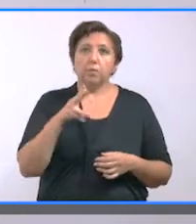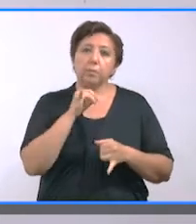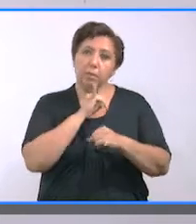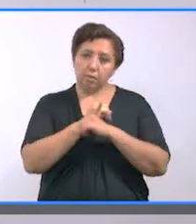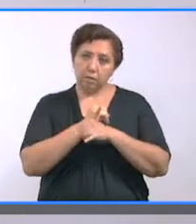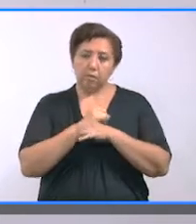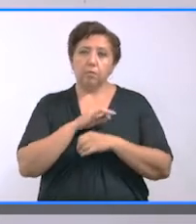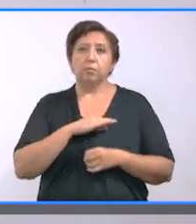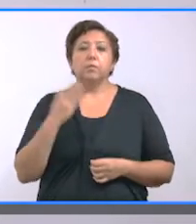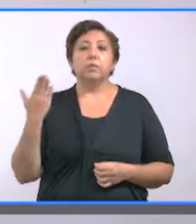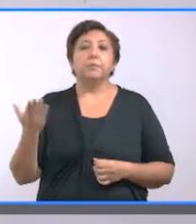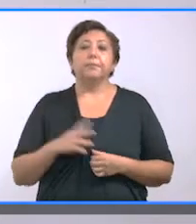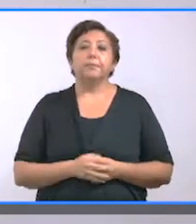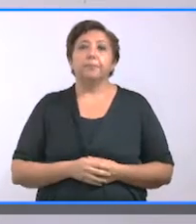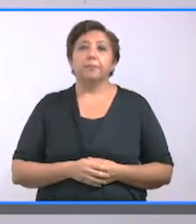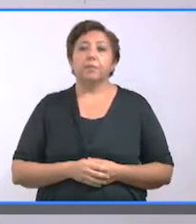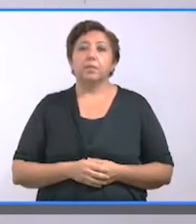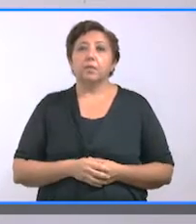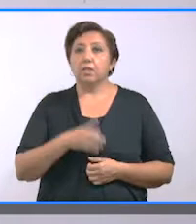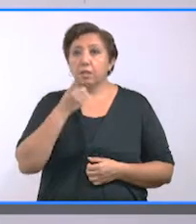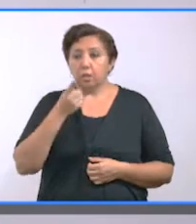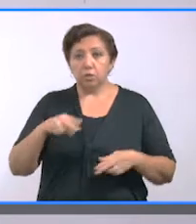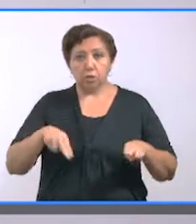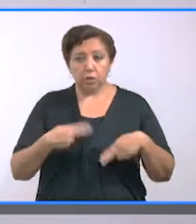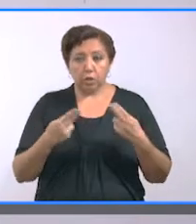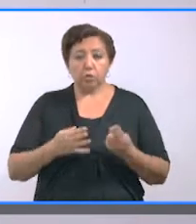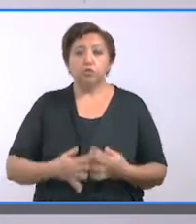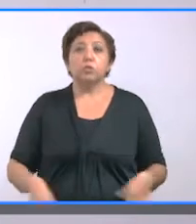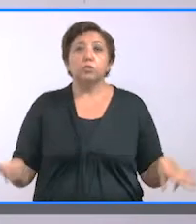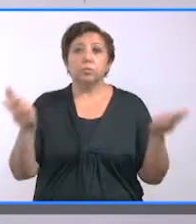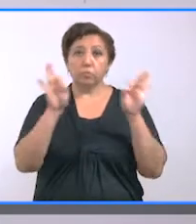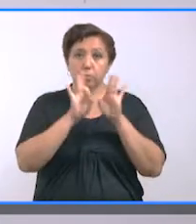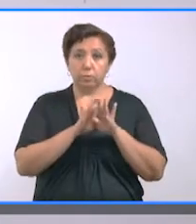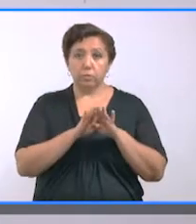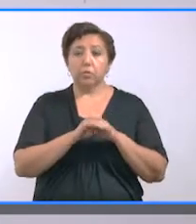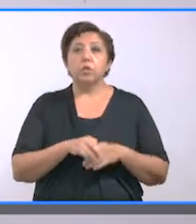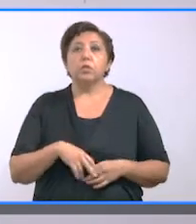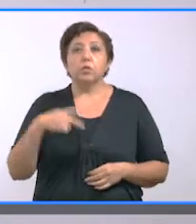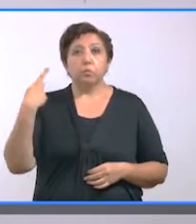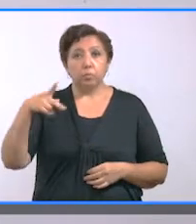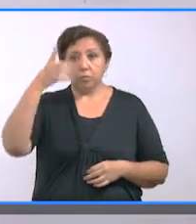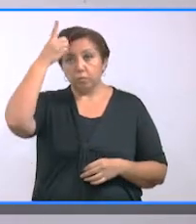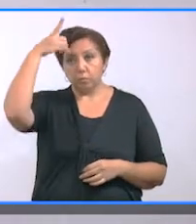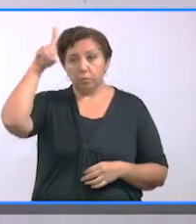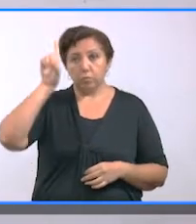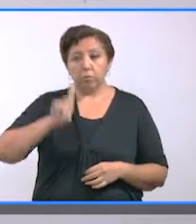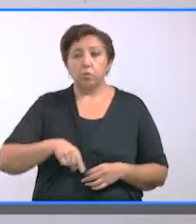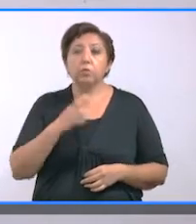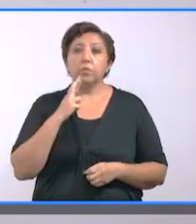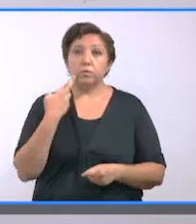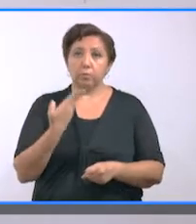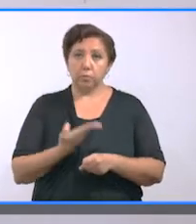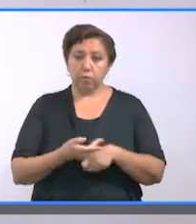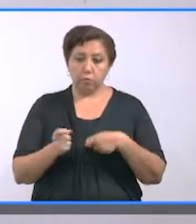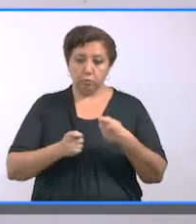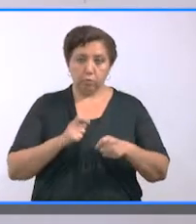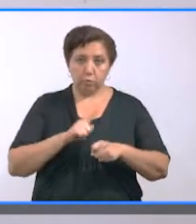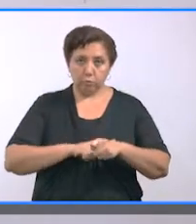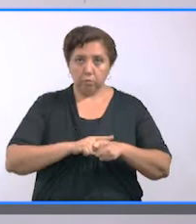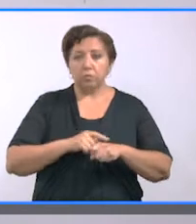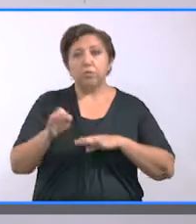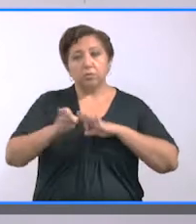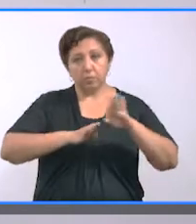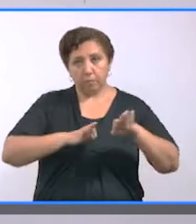plataformas. En el caso de los negocios esenciales, serán sus propios administradores los responsables de ajustar los horarios